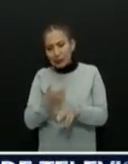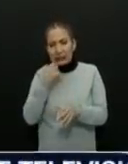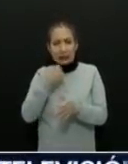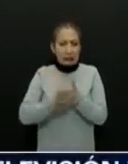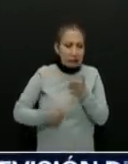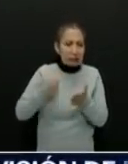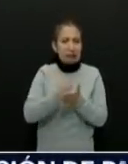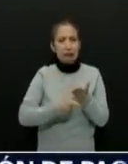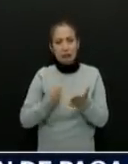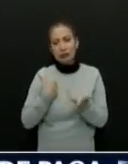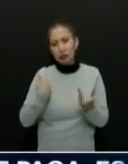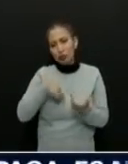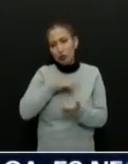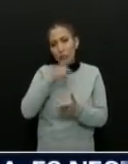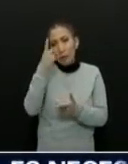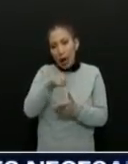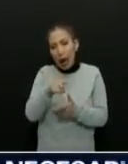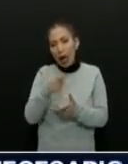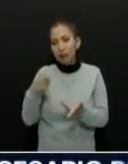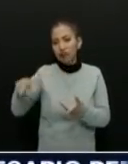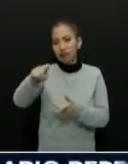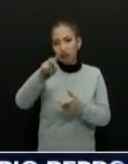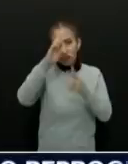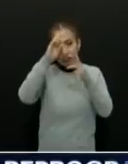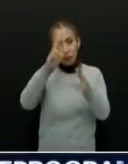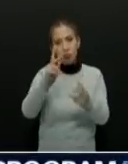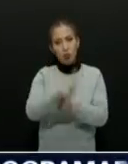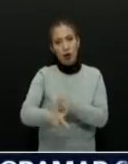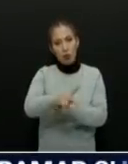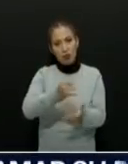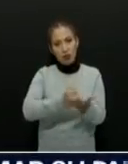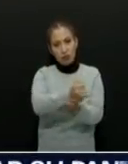lucha por la democracia.